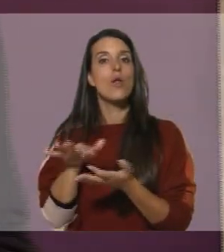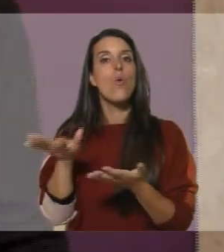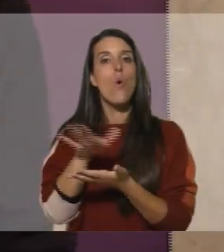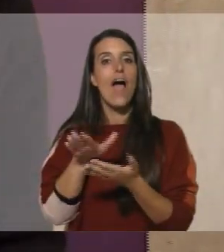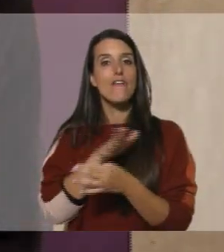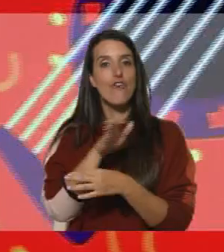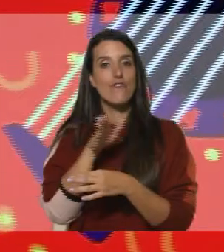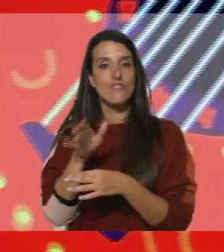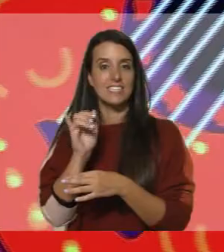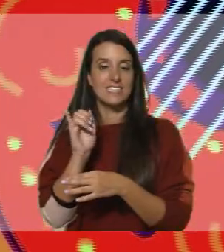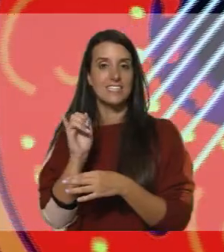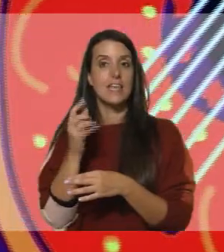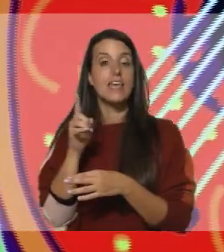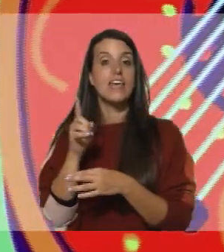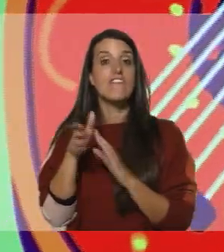¿sabes? Sí, sí. Sí, sí.